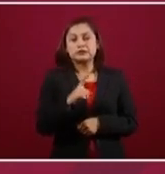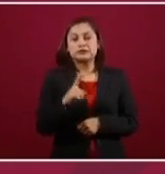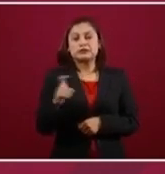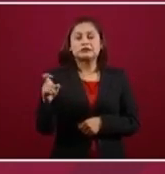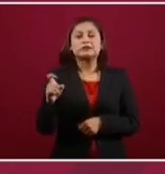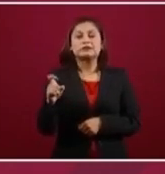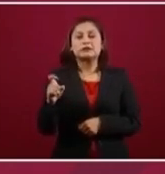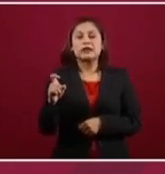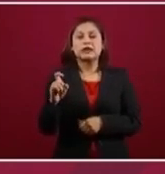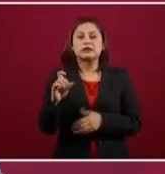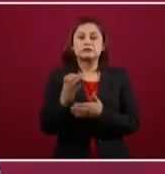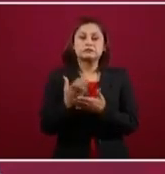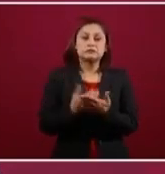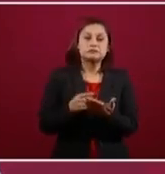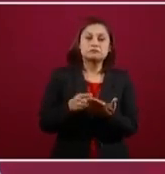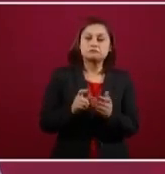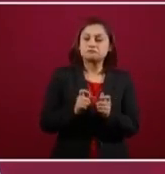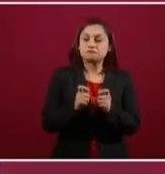detenidos.